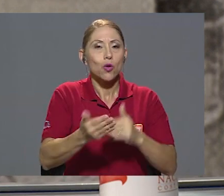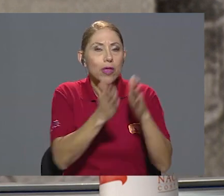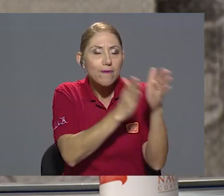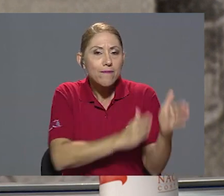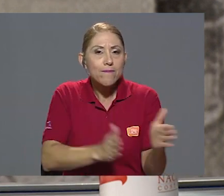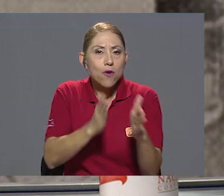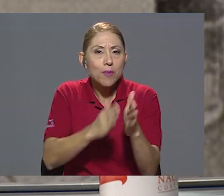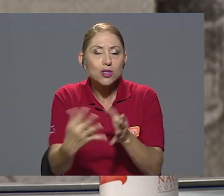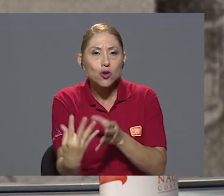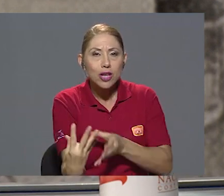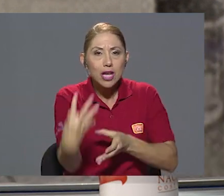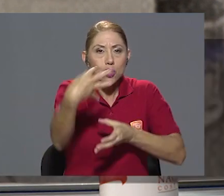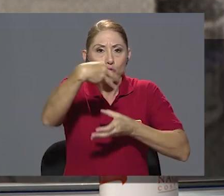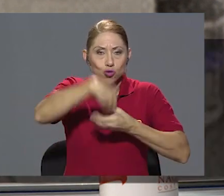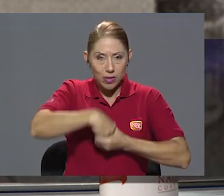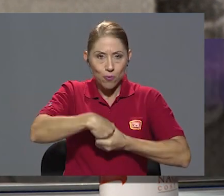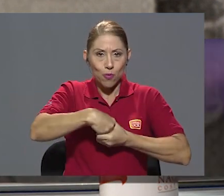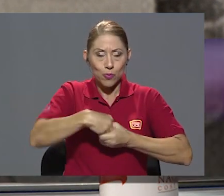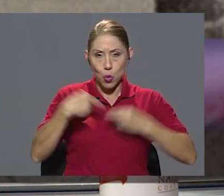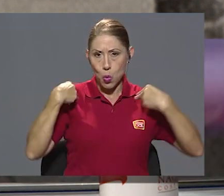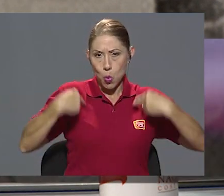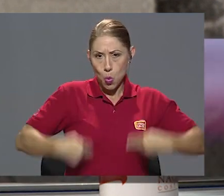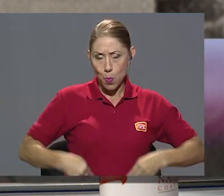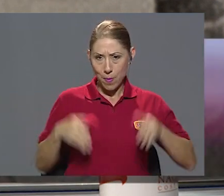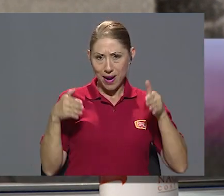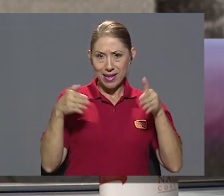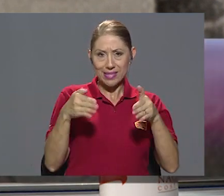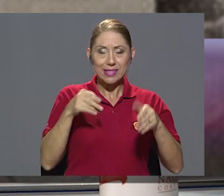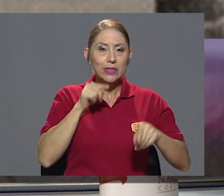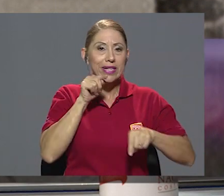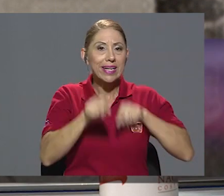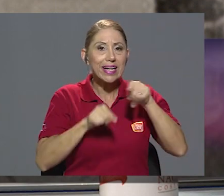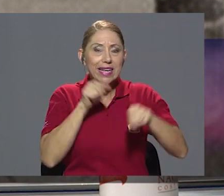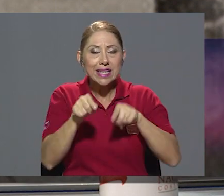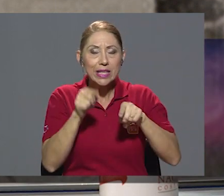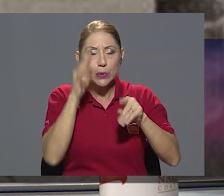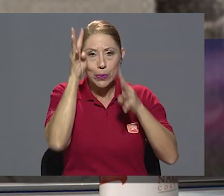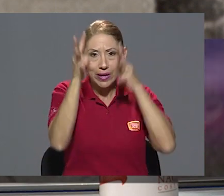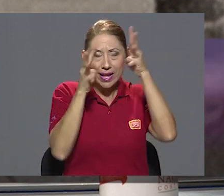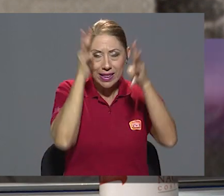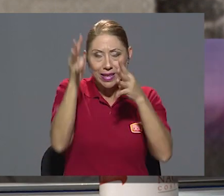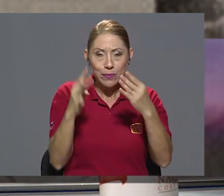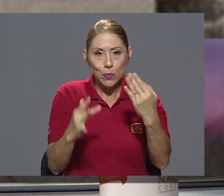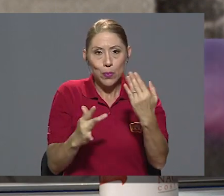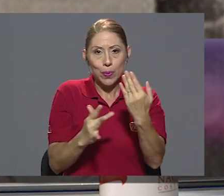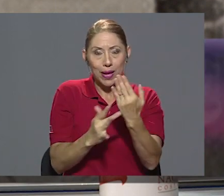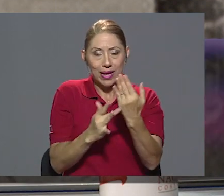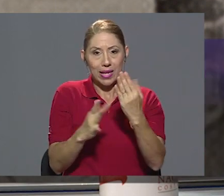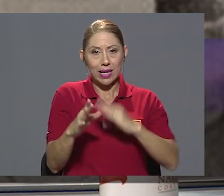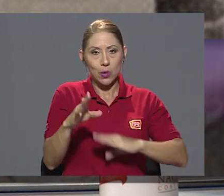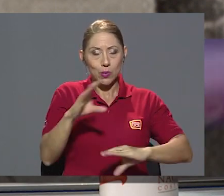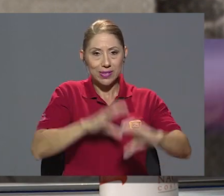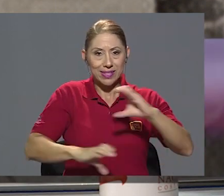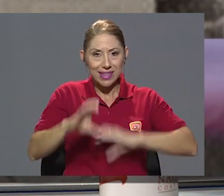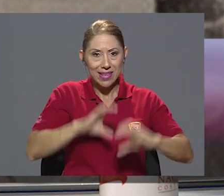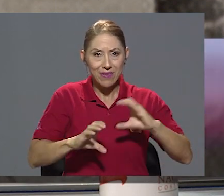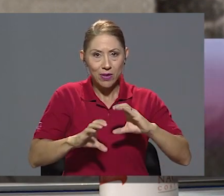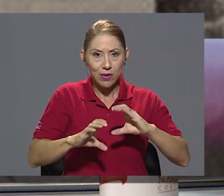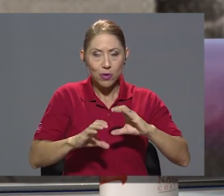formación inclusivo, humanístico, crítico, creativo, técnico y